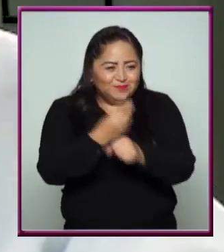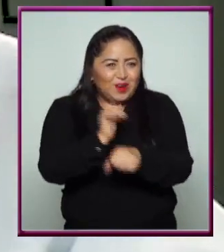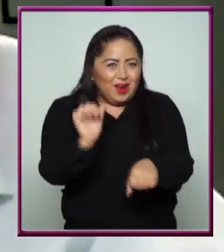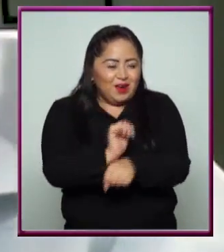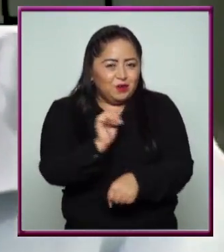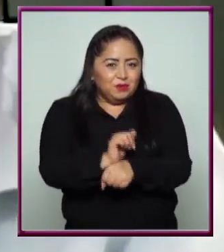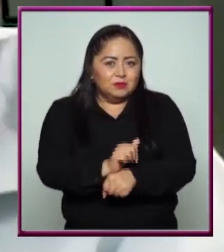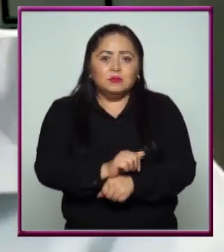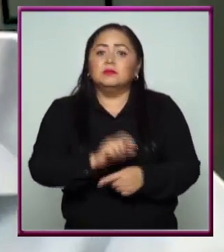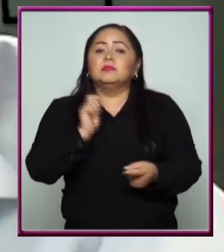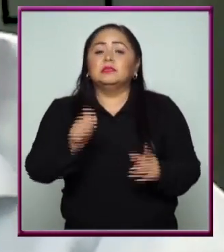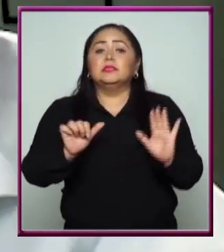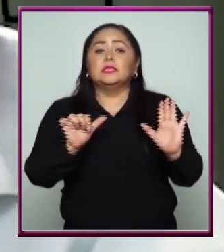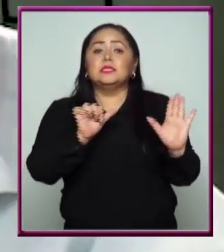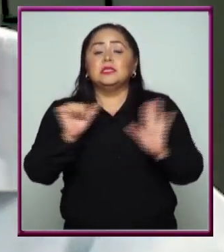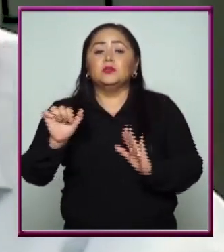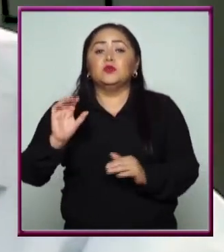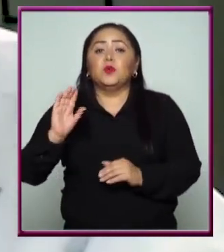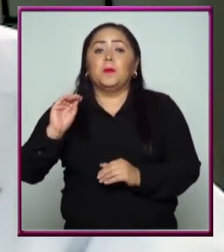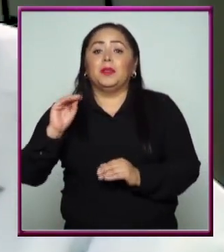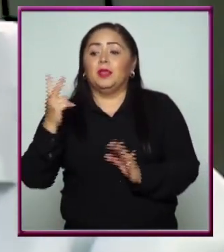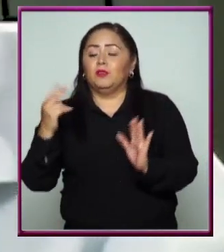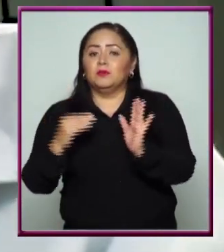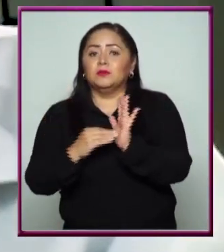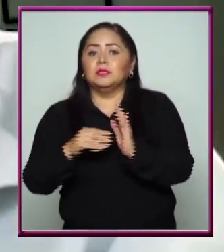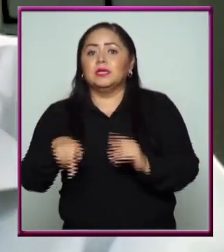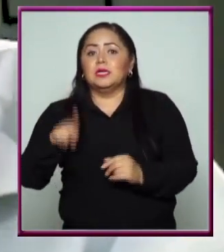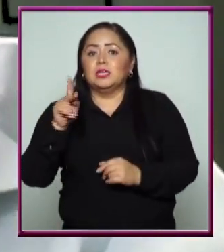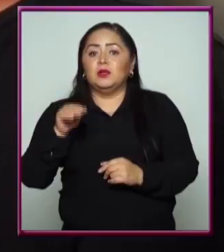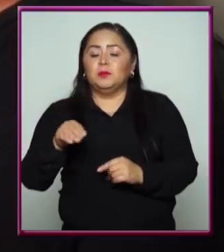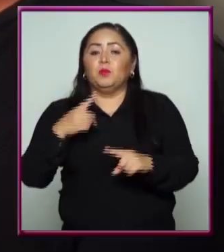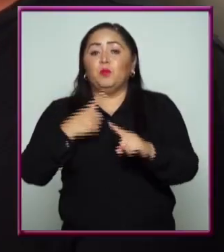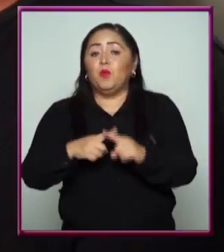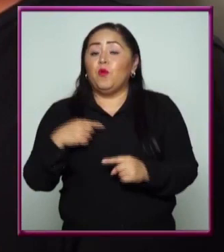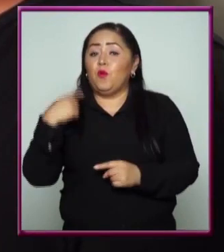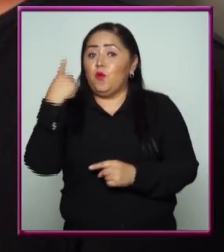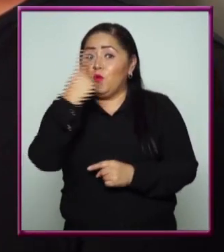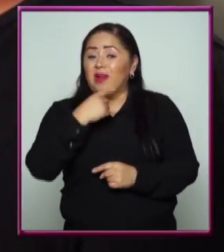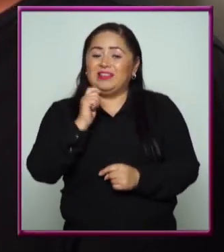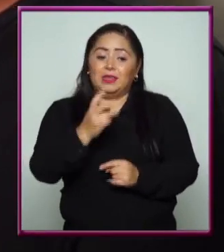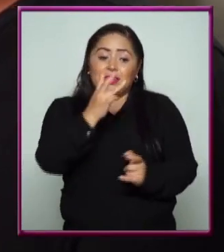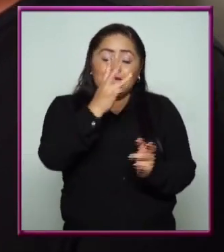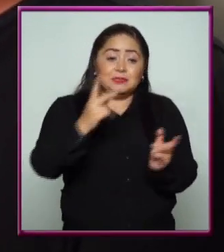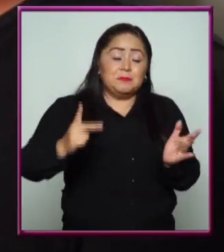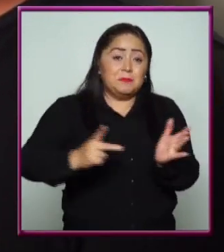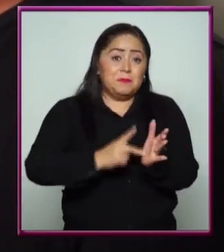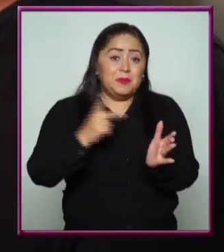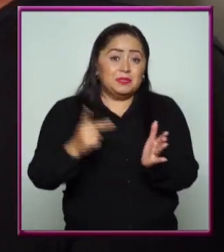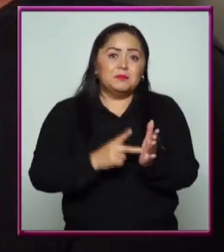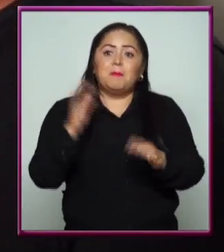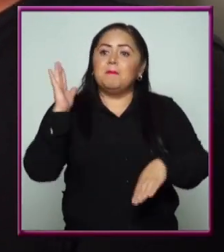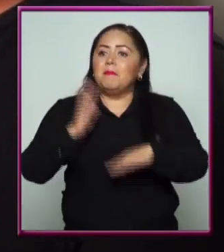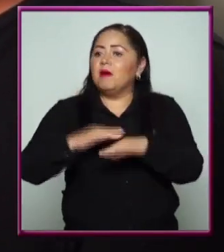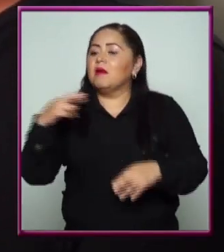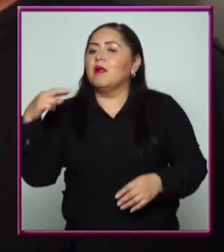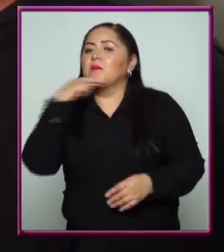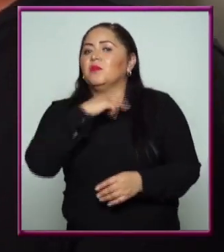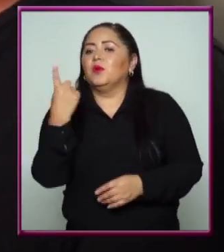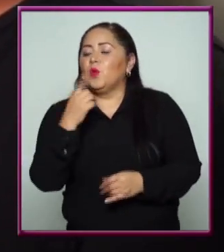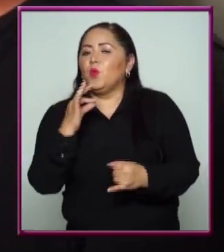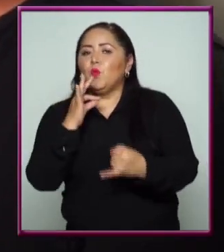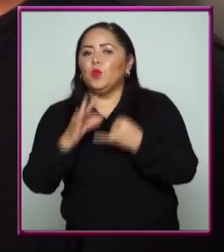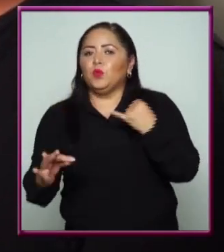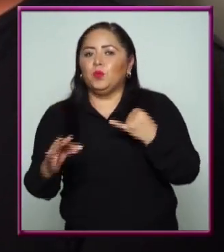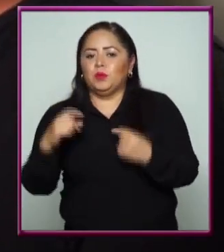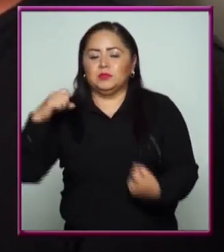historia. Va a viajar a 692,000 kilómetros por hora, 3 veces más rápido que el